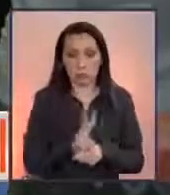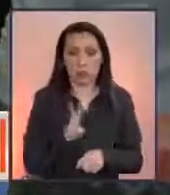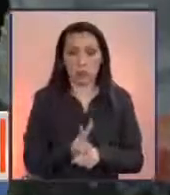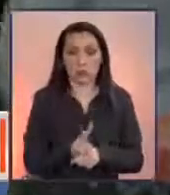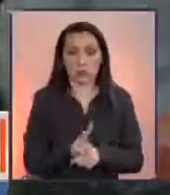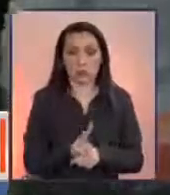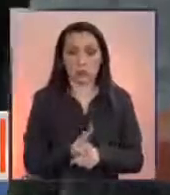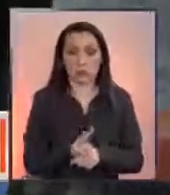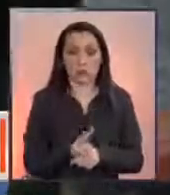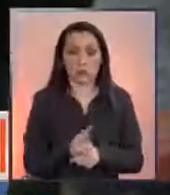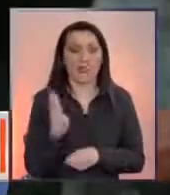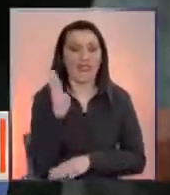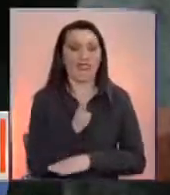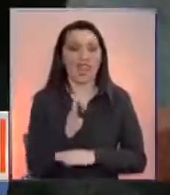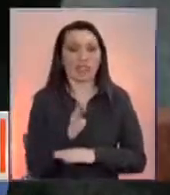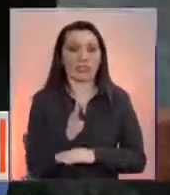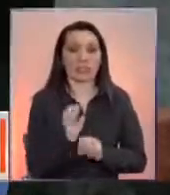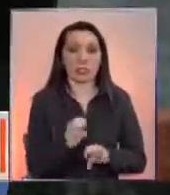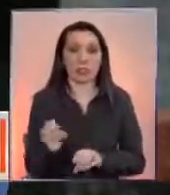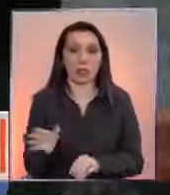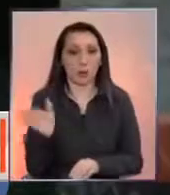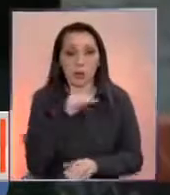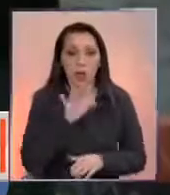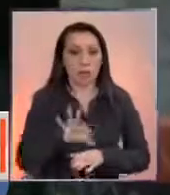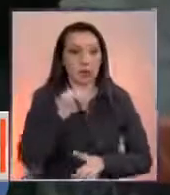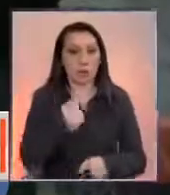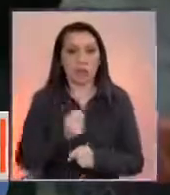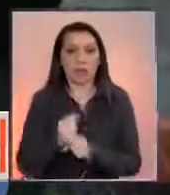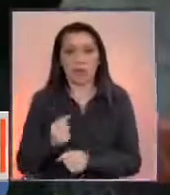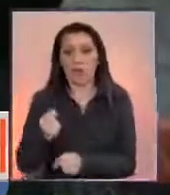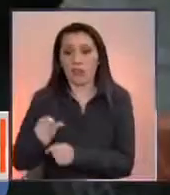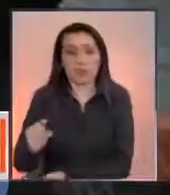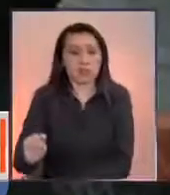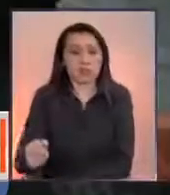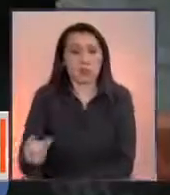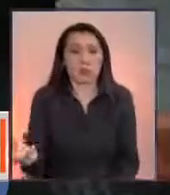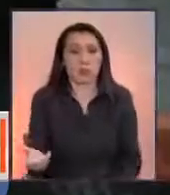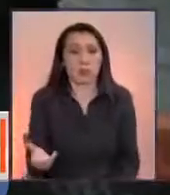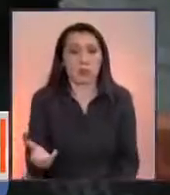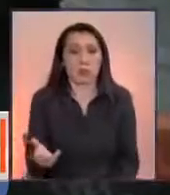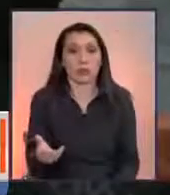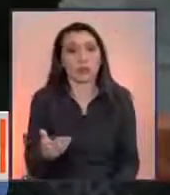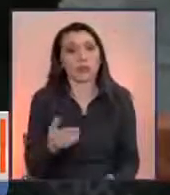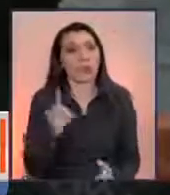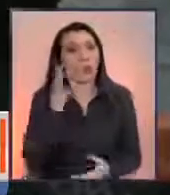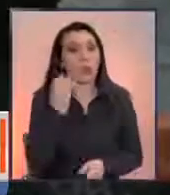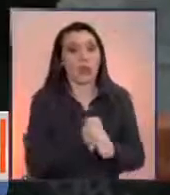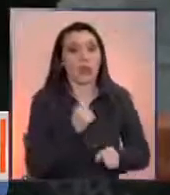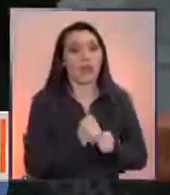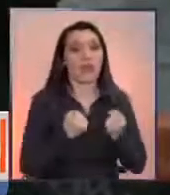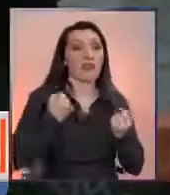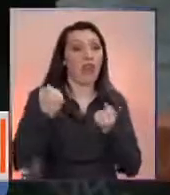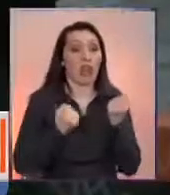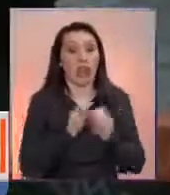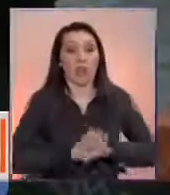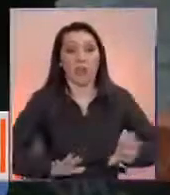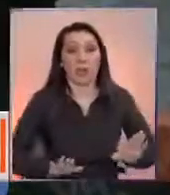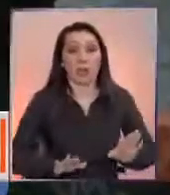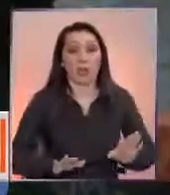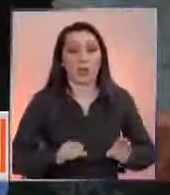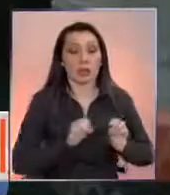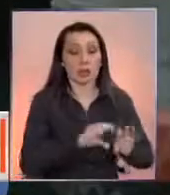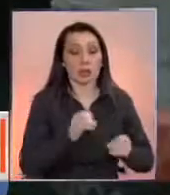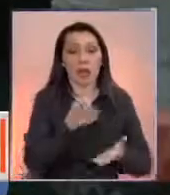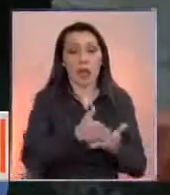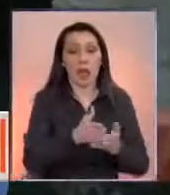lo que se llama aquí básica, no encontraba trabajo, trabajé muy poquito. Lo único que trabajaba era, bueno, bailando, dando